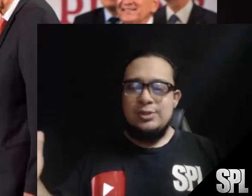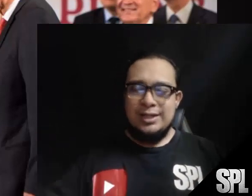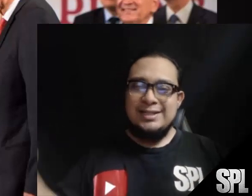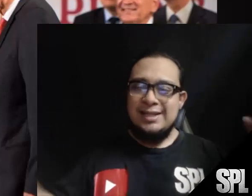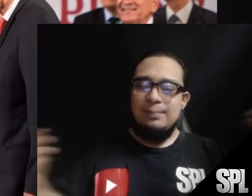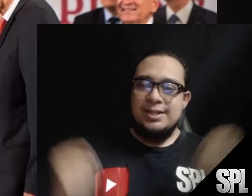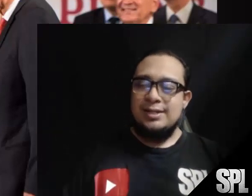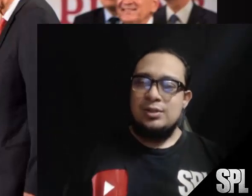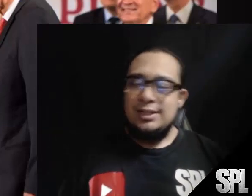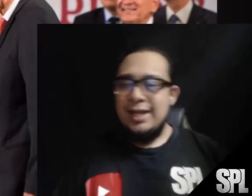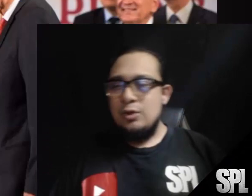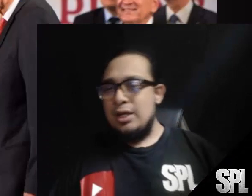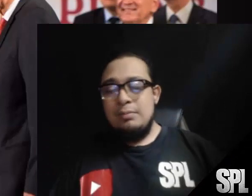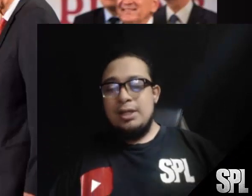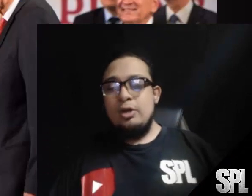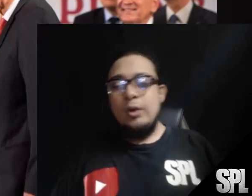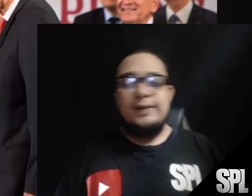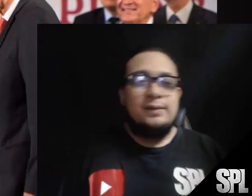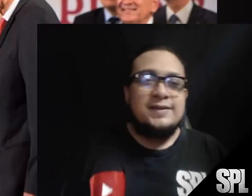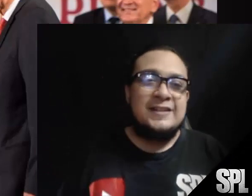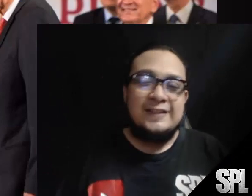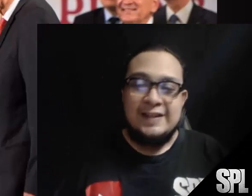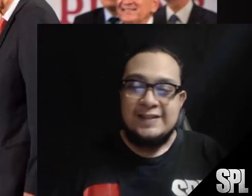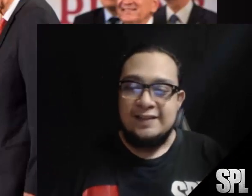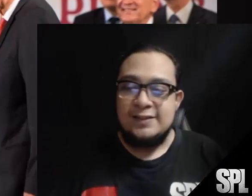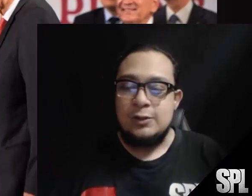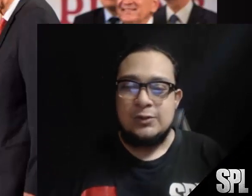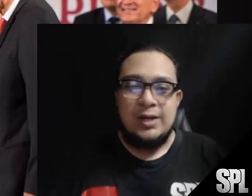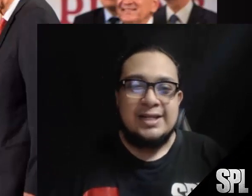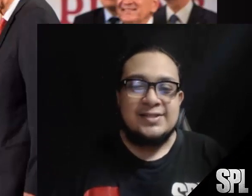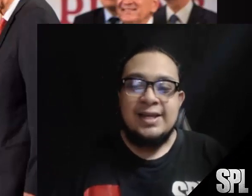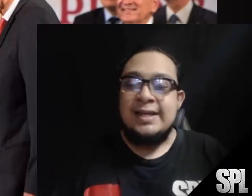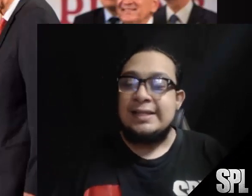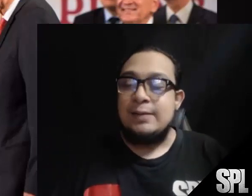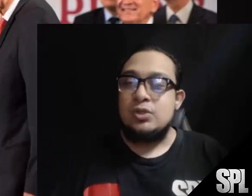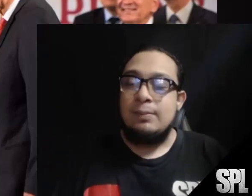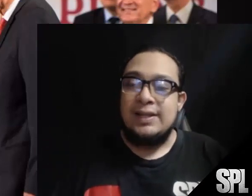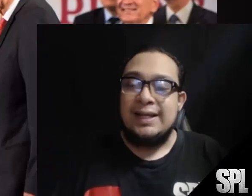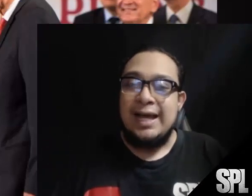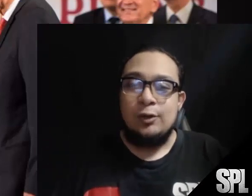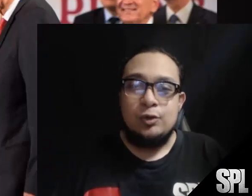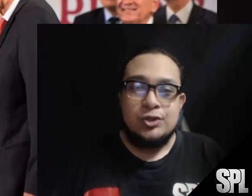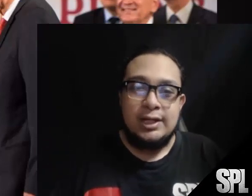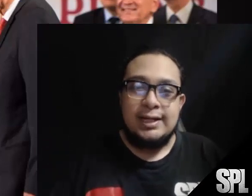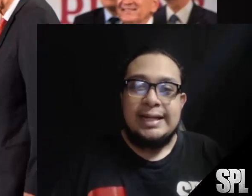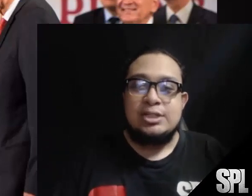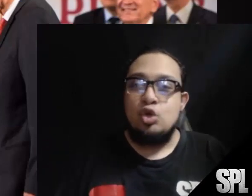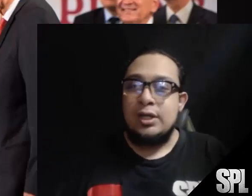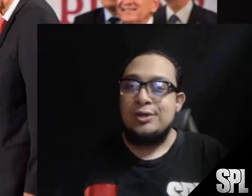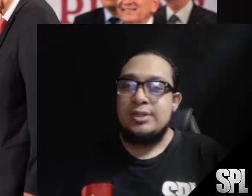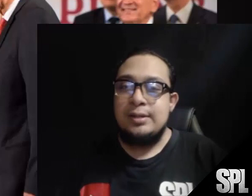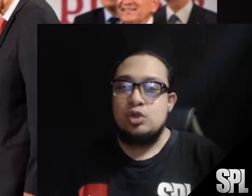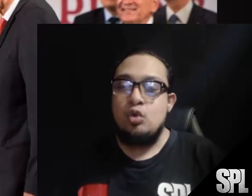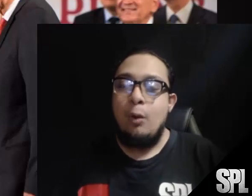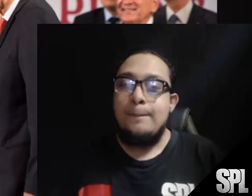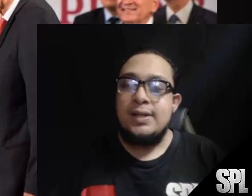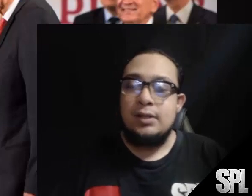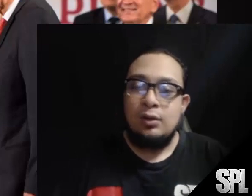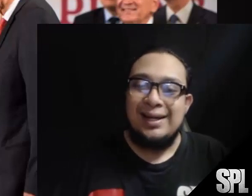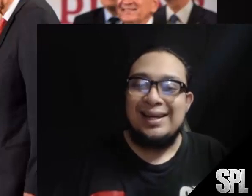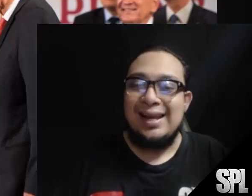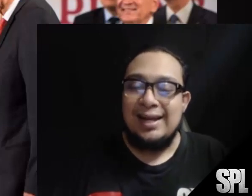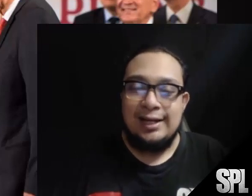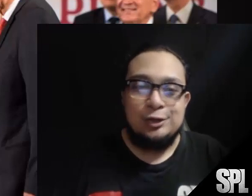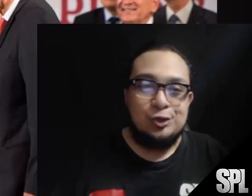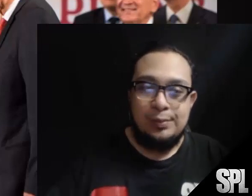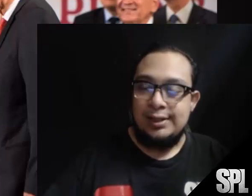rápido. ¿Qué es lo que está pasando el día de hoy en México? Hay temas interesantes los cuales tenemos que platicar, conocer. Yo quiero saber su